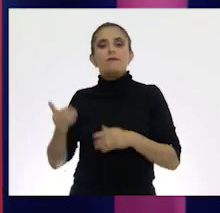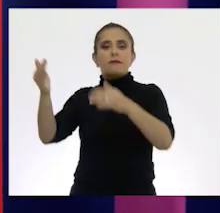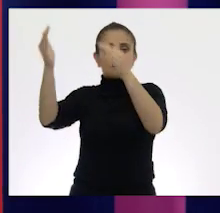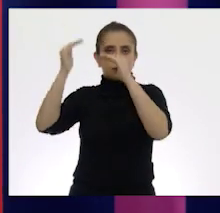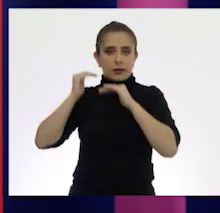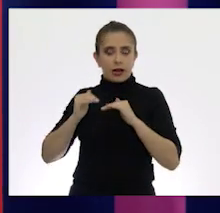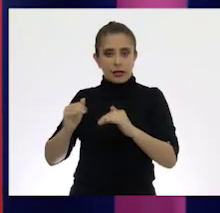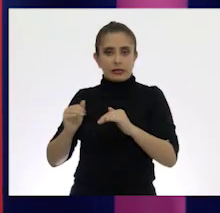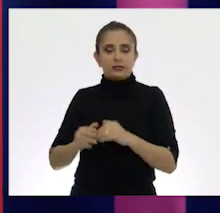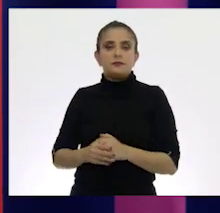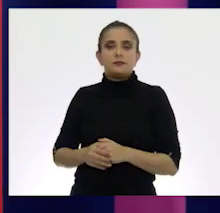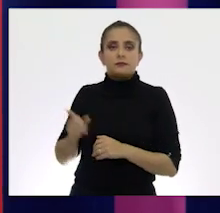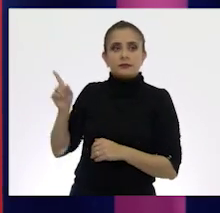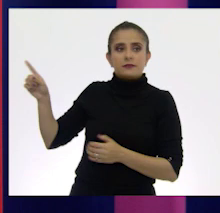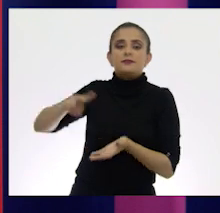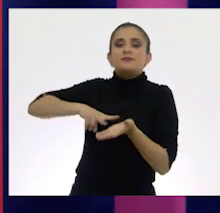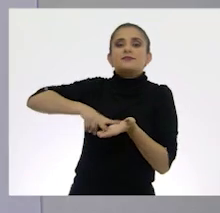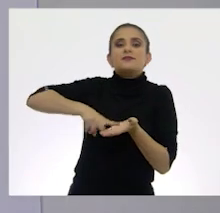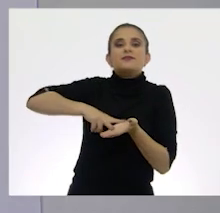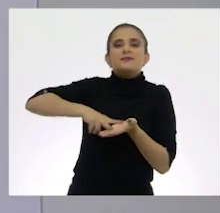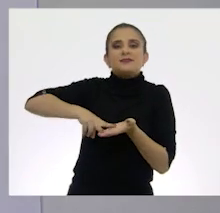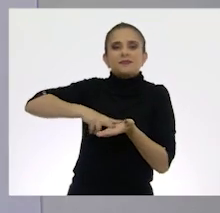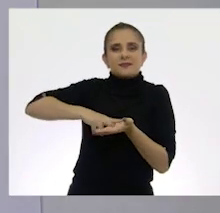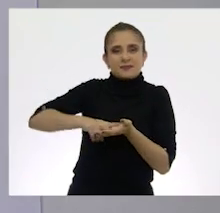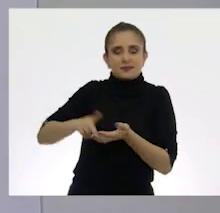el triángulo que está en verde.